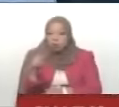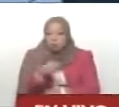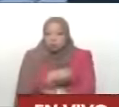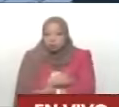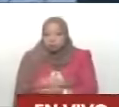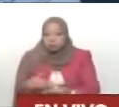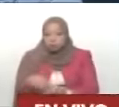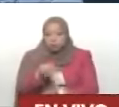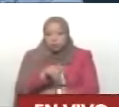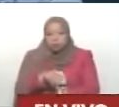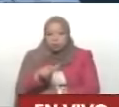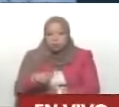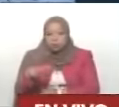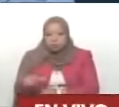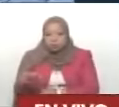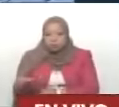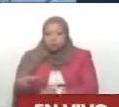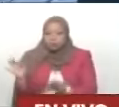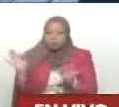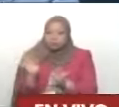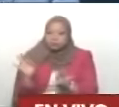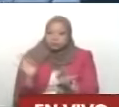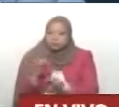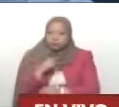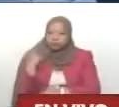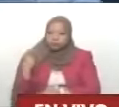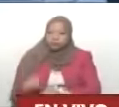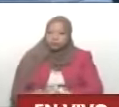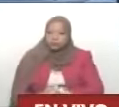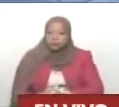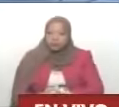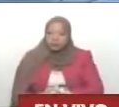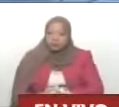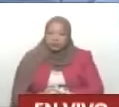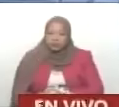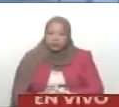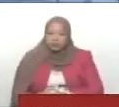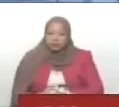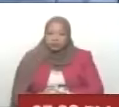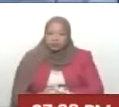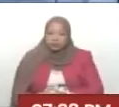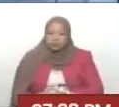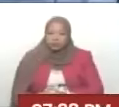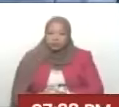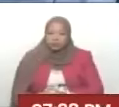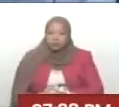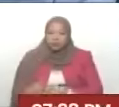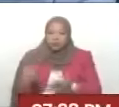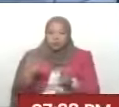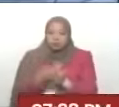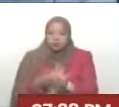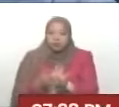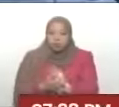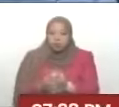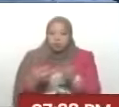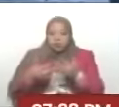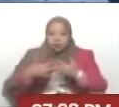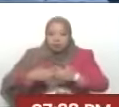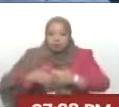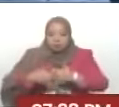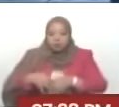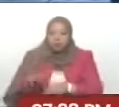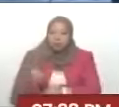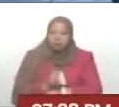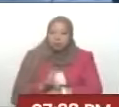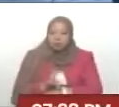habitantes, nada más con China. Entonces esto engloba lo que significaría para el empresariado